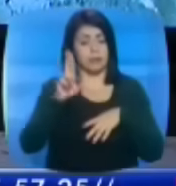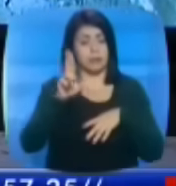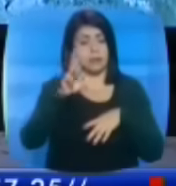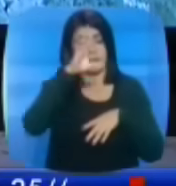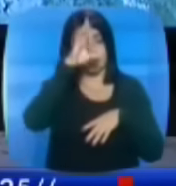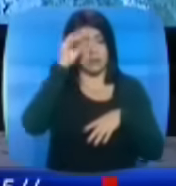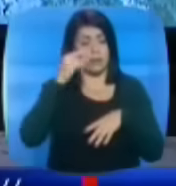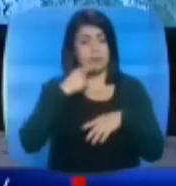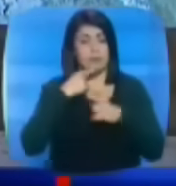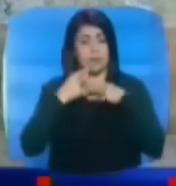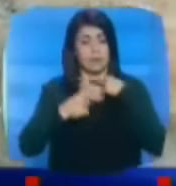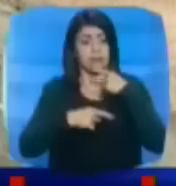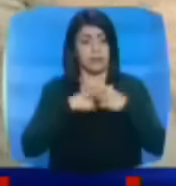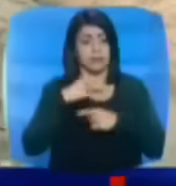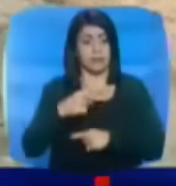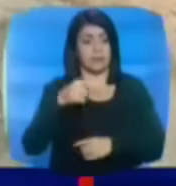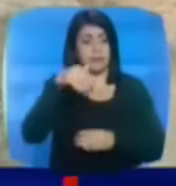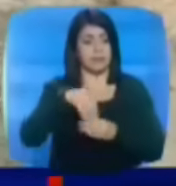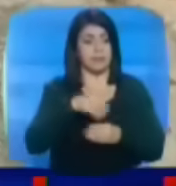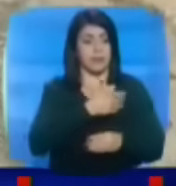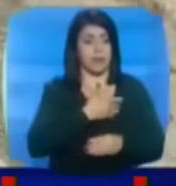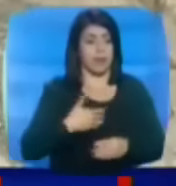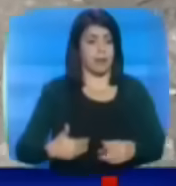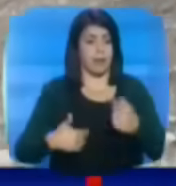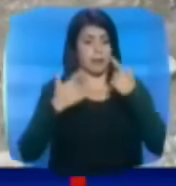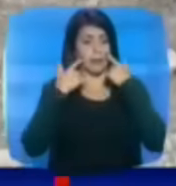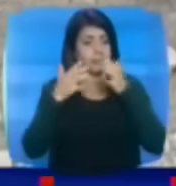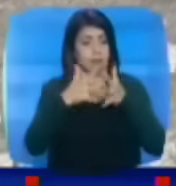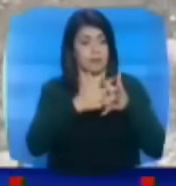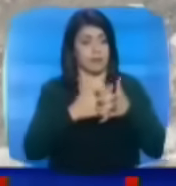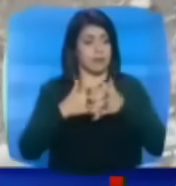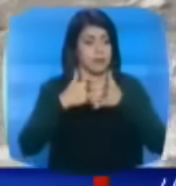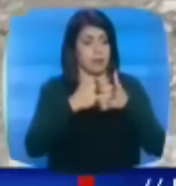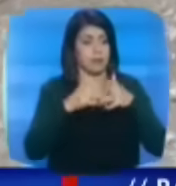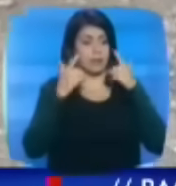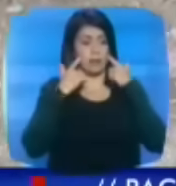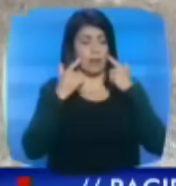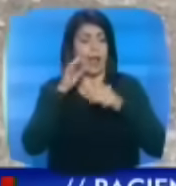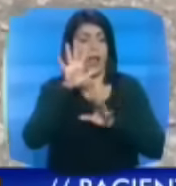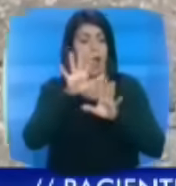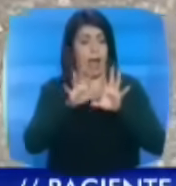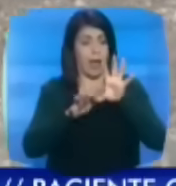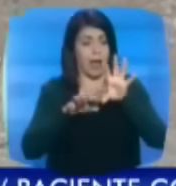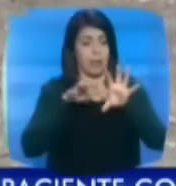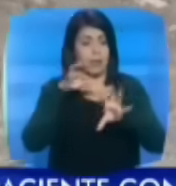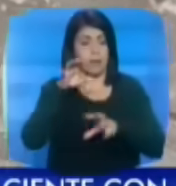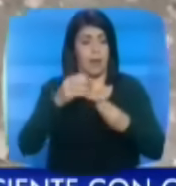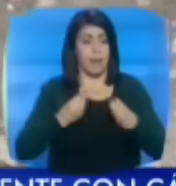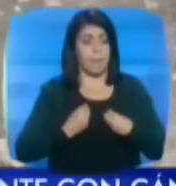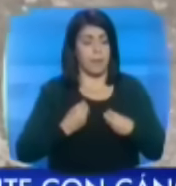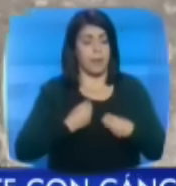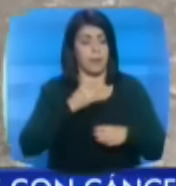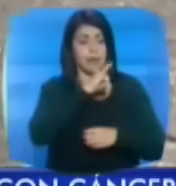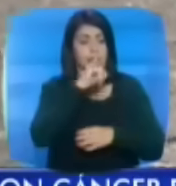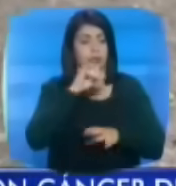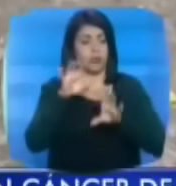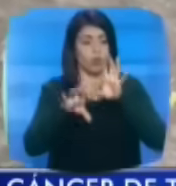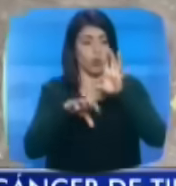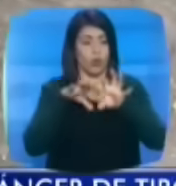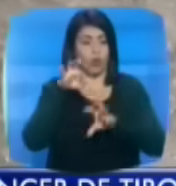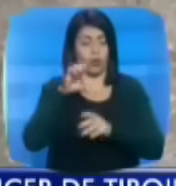Casa Blanca, Donald Trump, en las elecciones presidenciales de Estados Unidos. El tierno animal que vive en un zoológico de